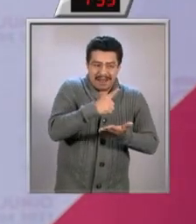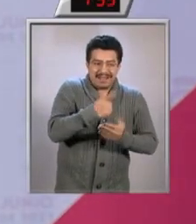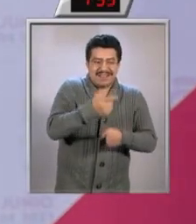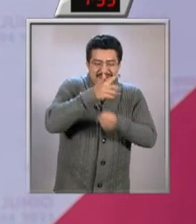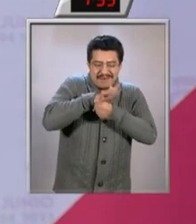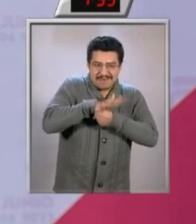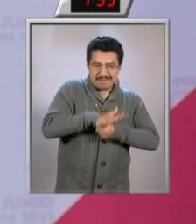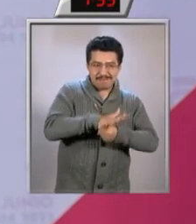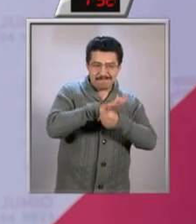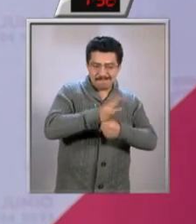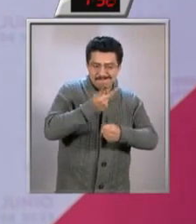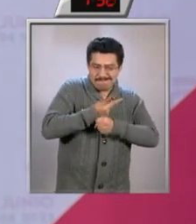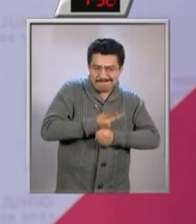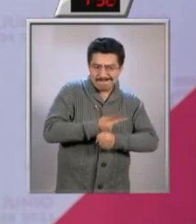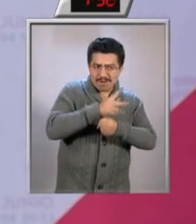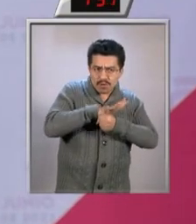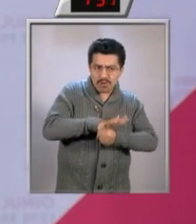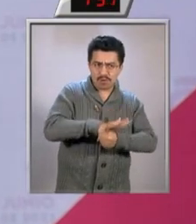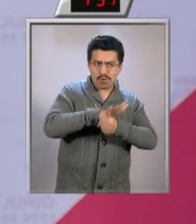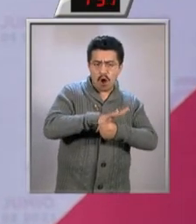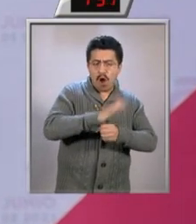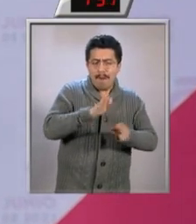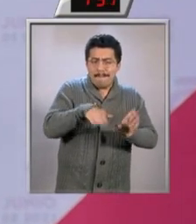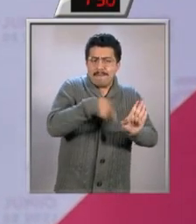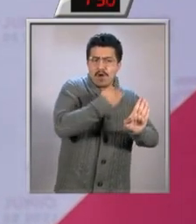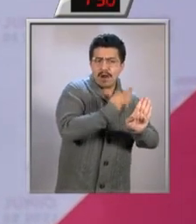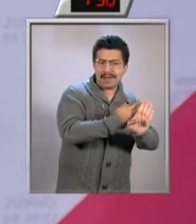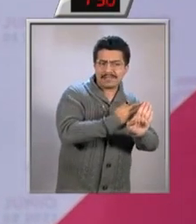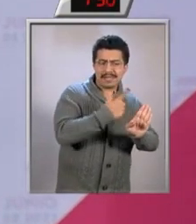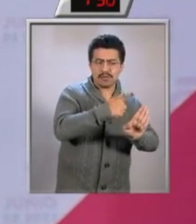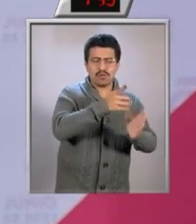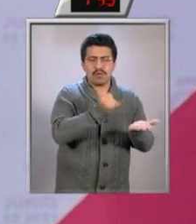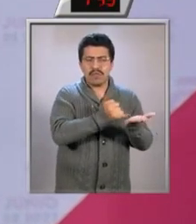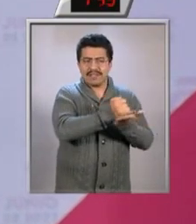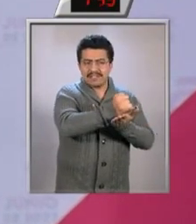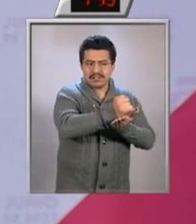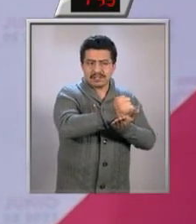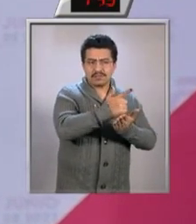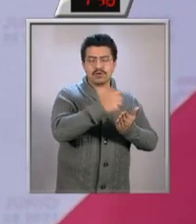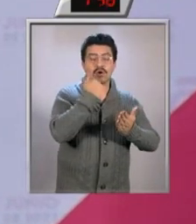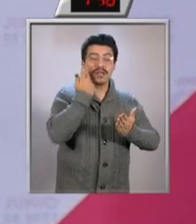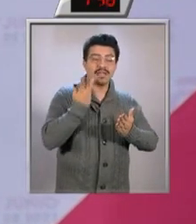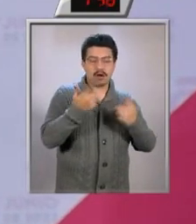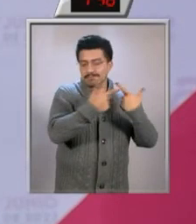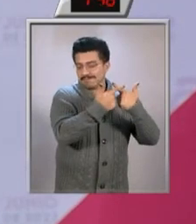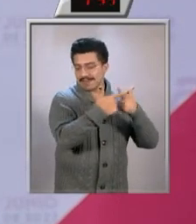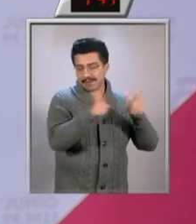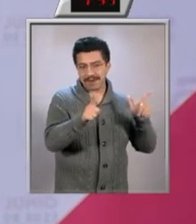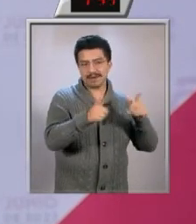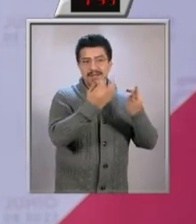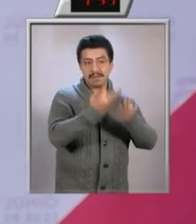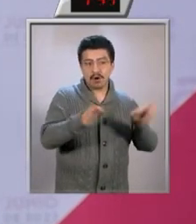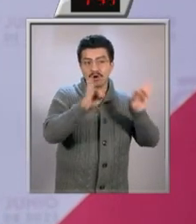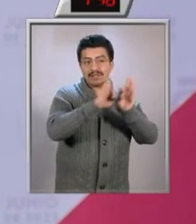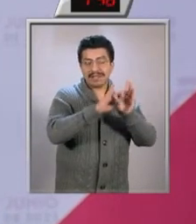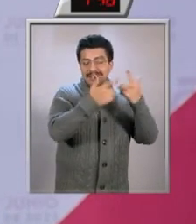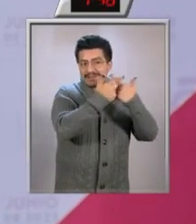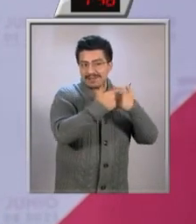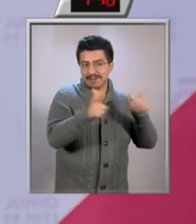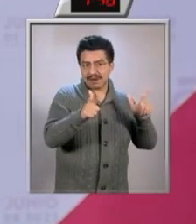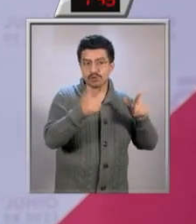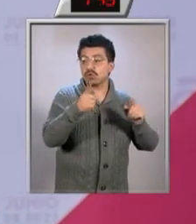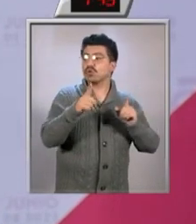ejercen tus jefes de campaña y de la violencia de no tomar tus propias decisiones te tienes que liberar de esta frase que dice que